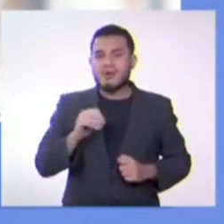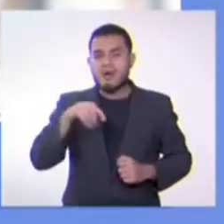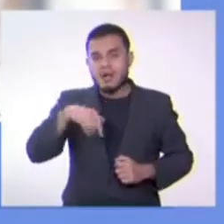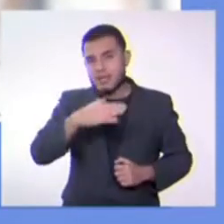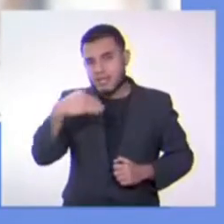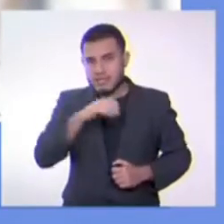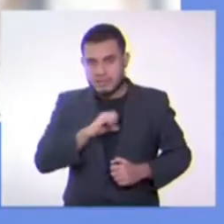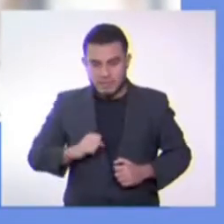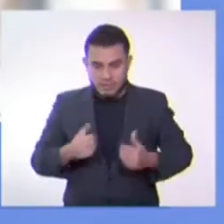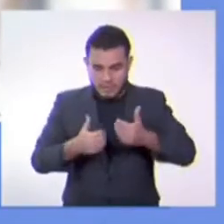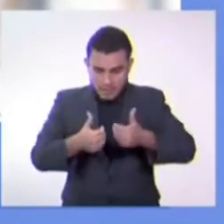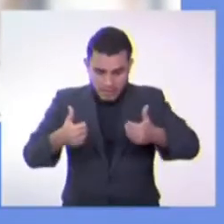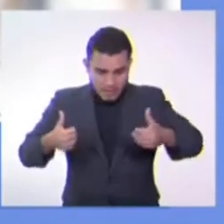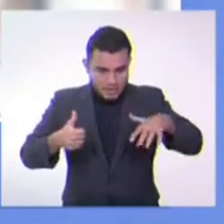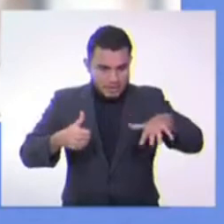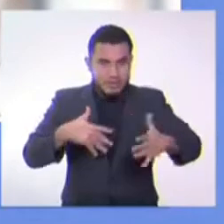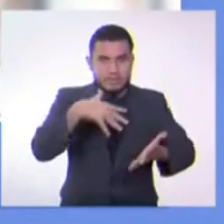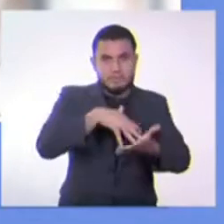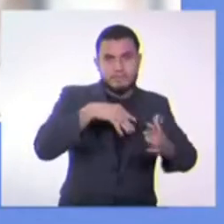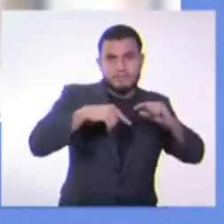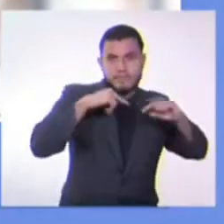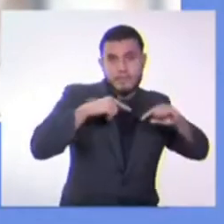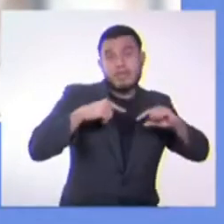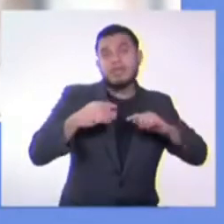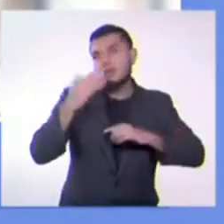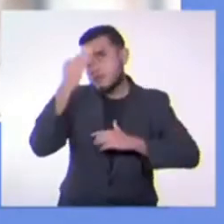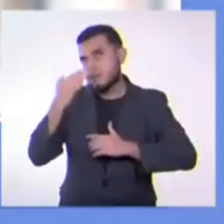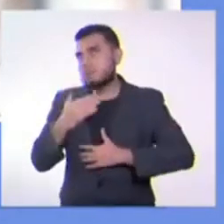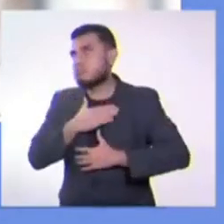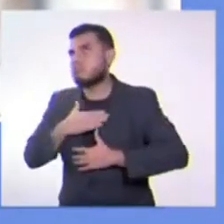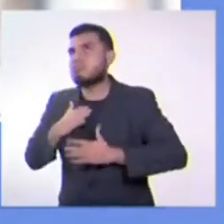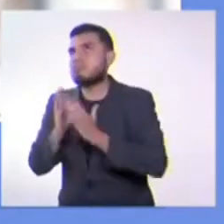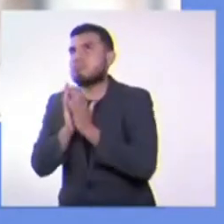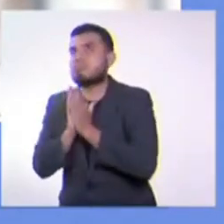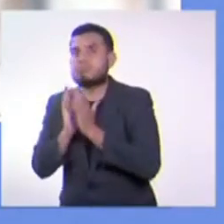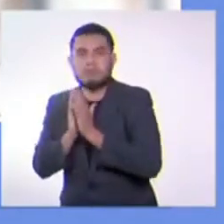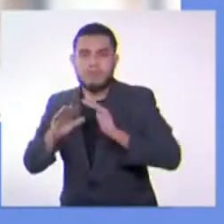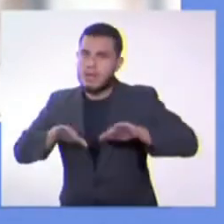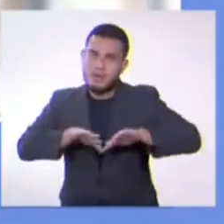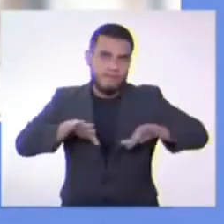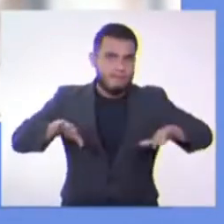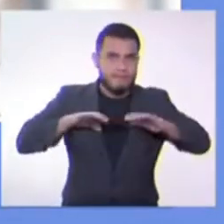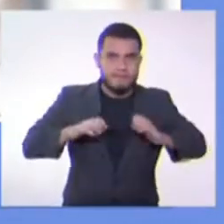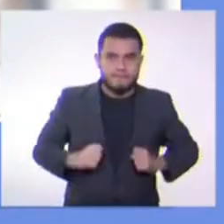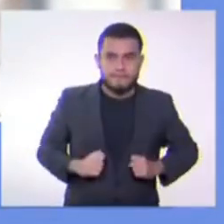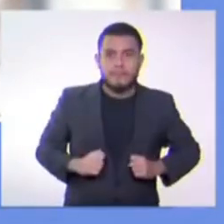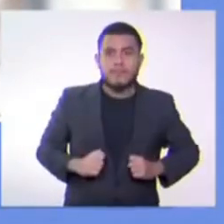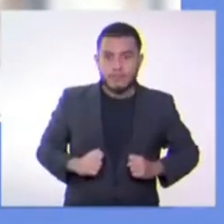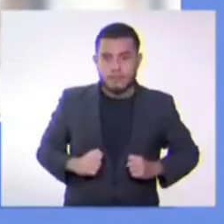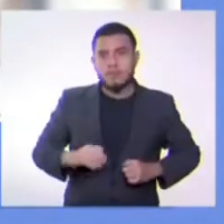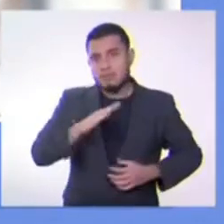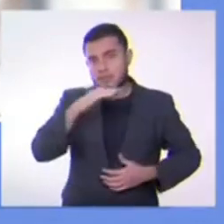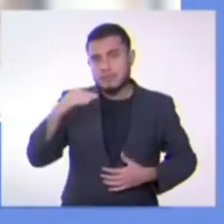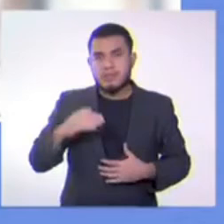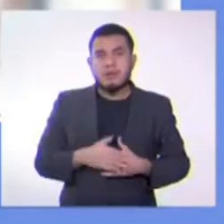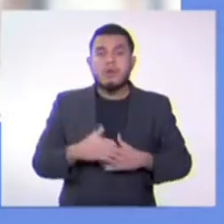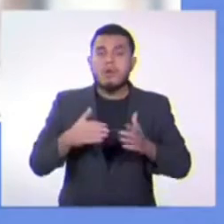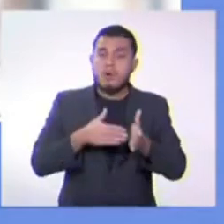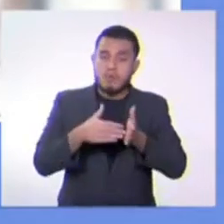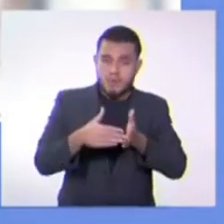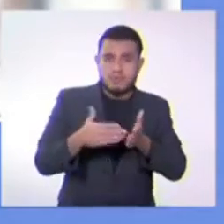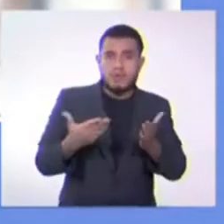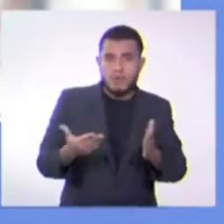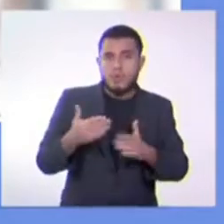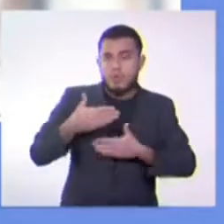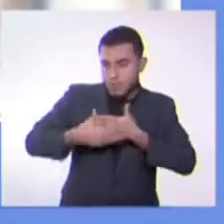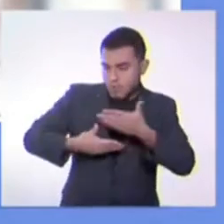la separación del poder civil del eclesiástico, de tal manera que las autoridades del Estado Nacional comenzaron un proceso